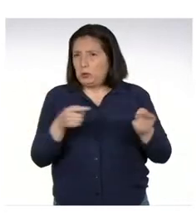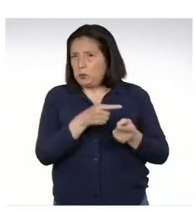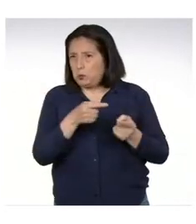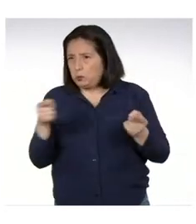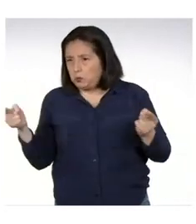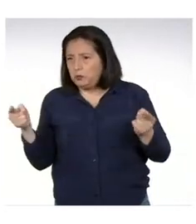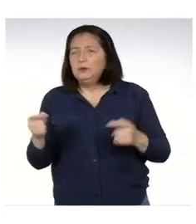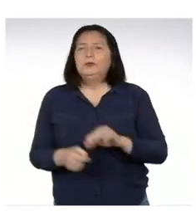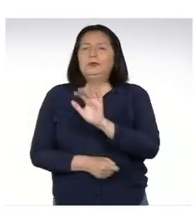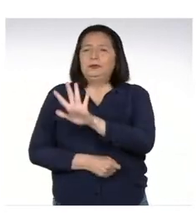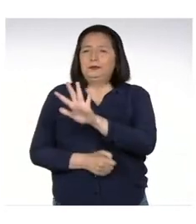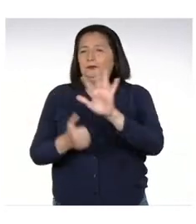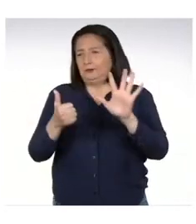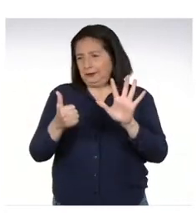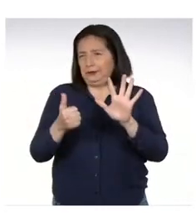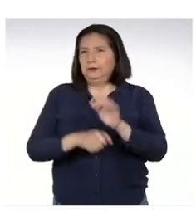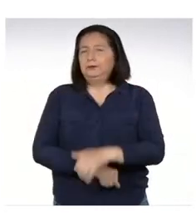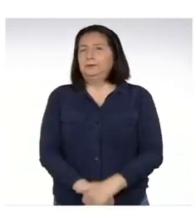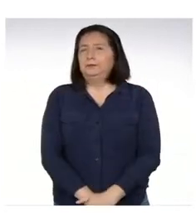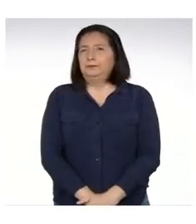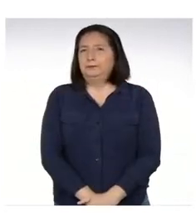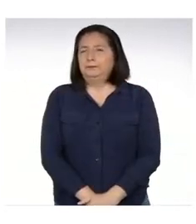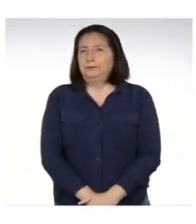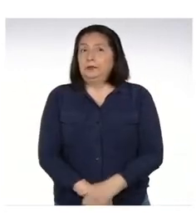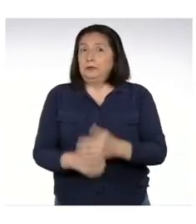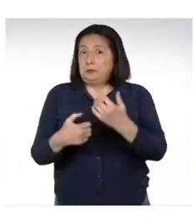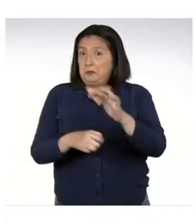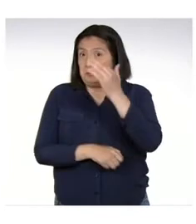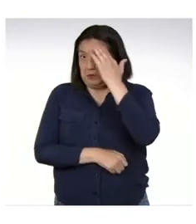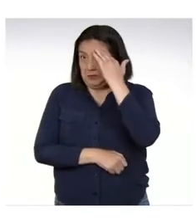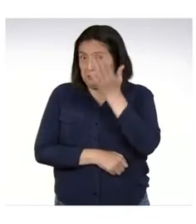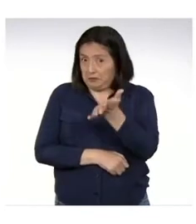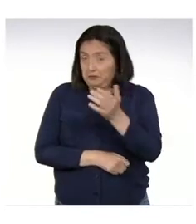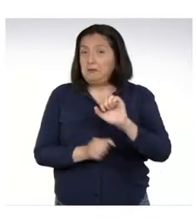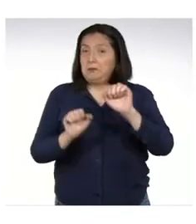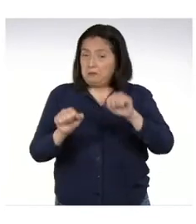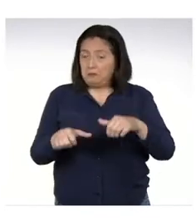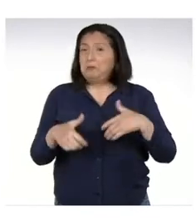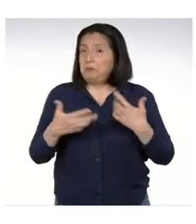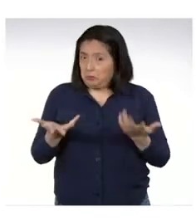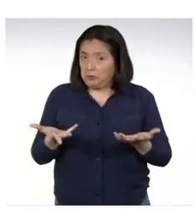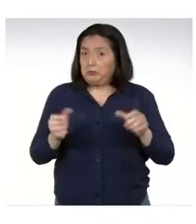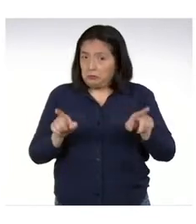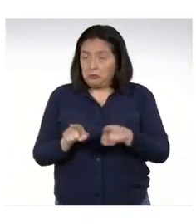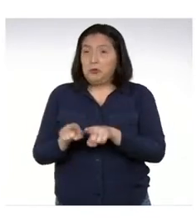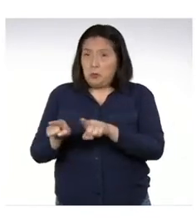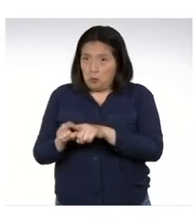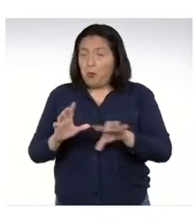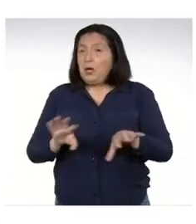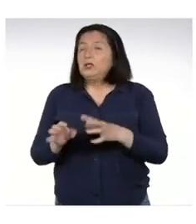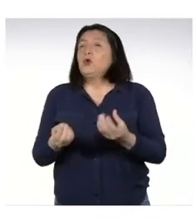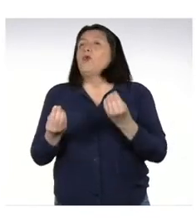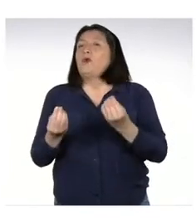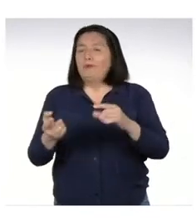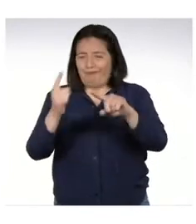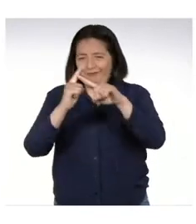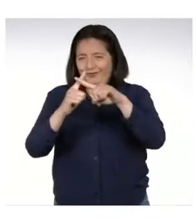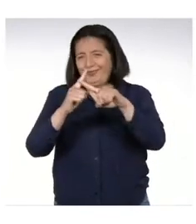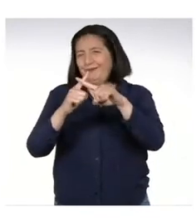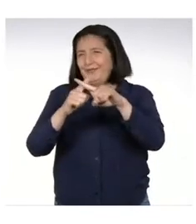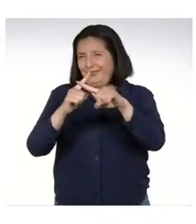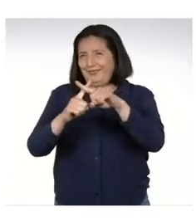resultado el número 56. Y como ya sabemos, podemos realizar esta misma operación mediante la